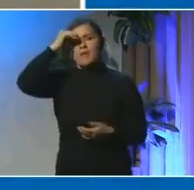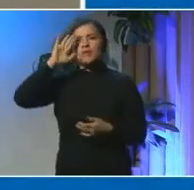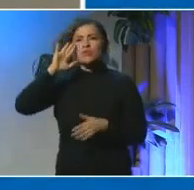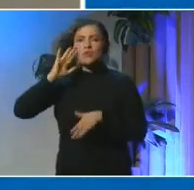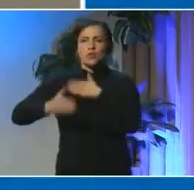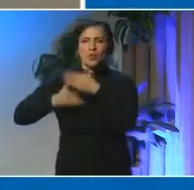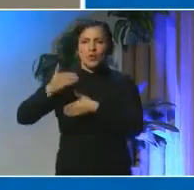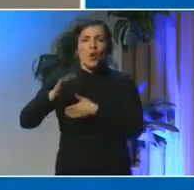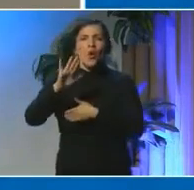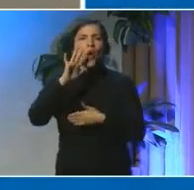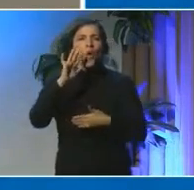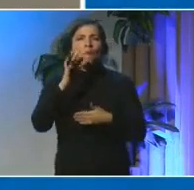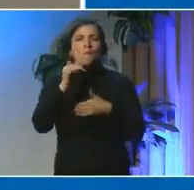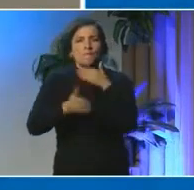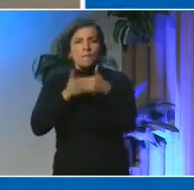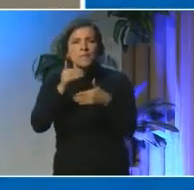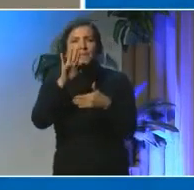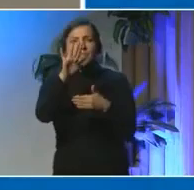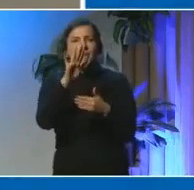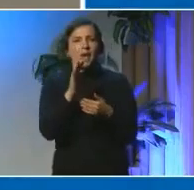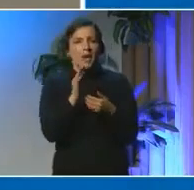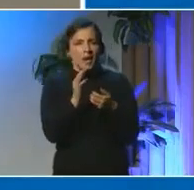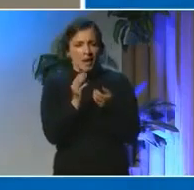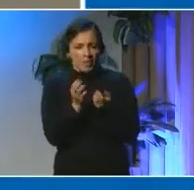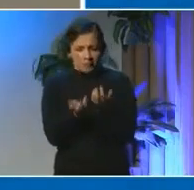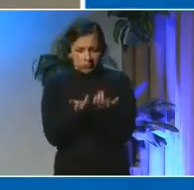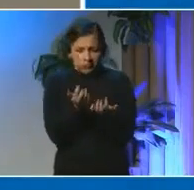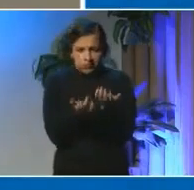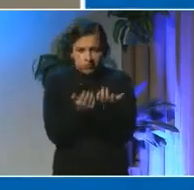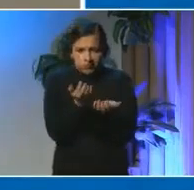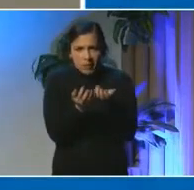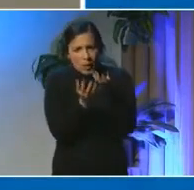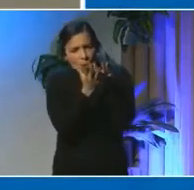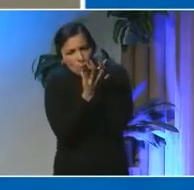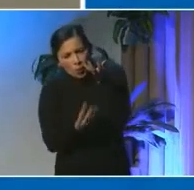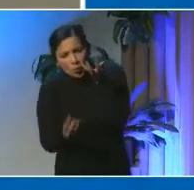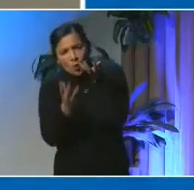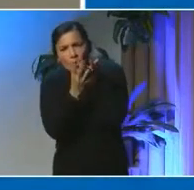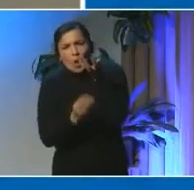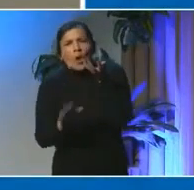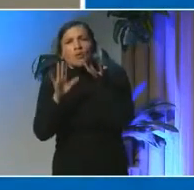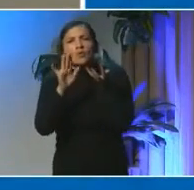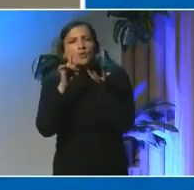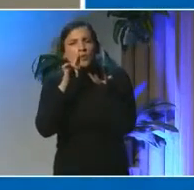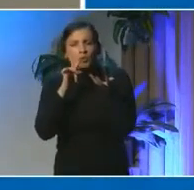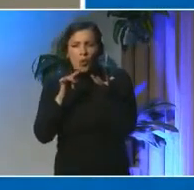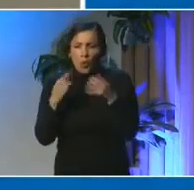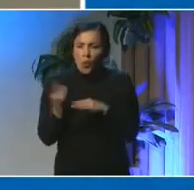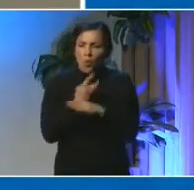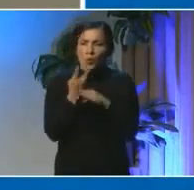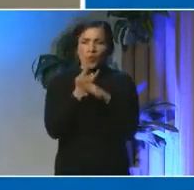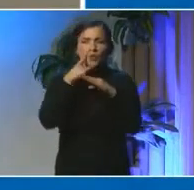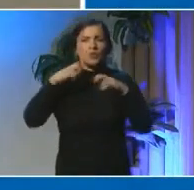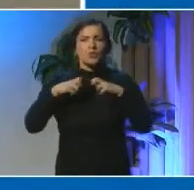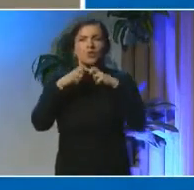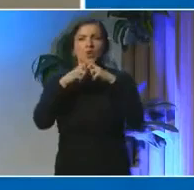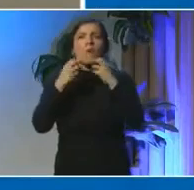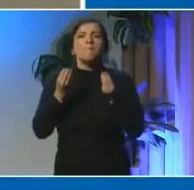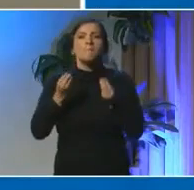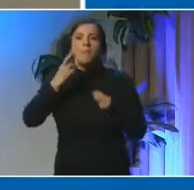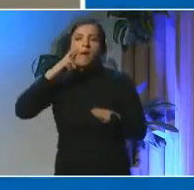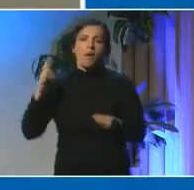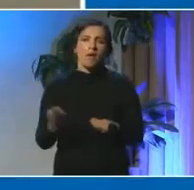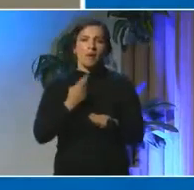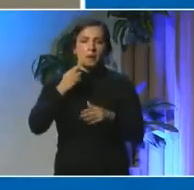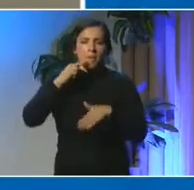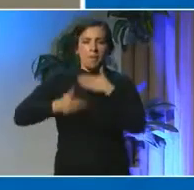ebullición y destilado Cómo podemos usar la energía para reinvertir la digamos en en el proceso en esa destilería